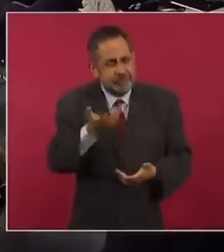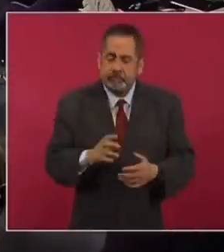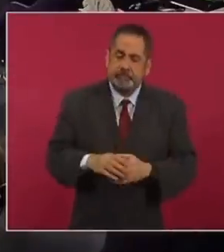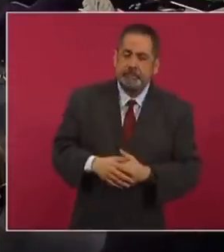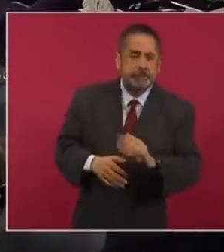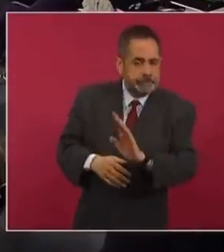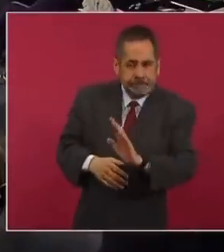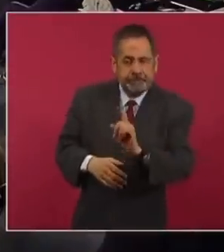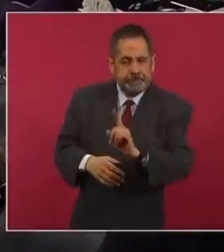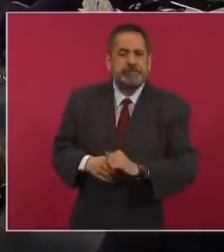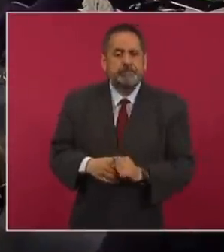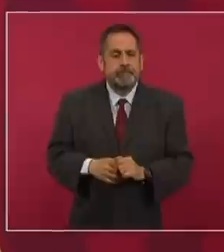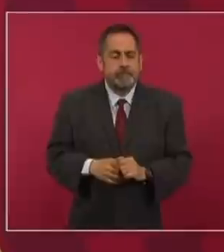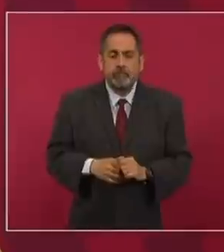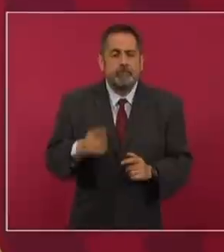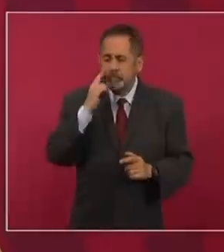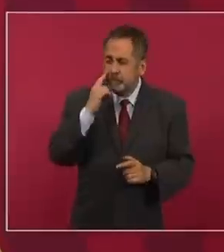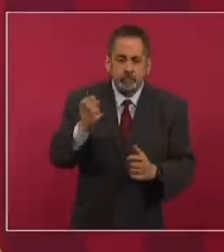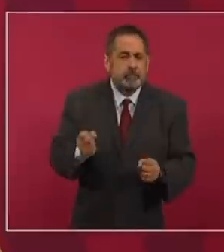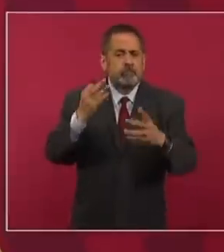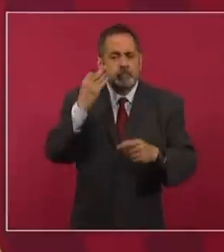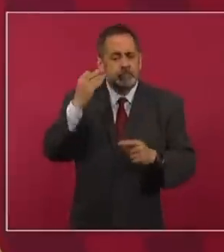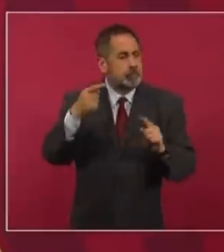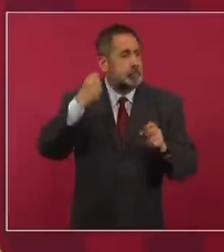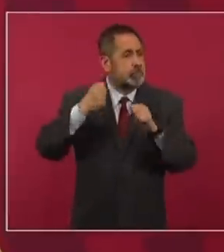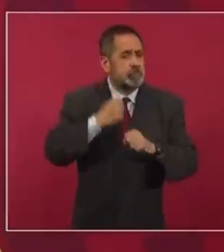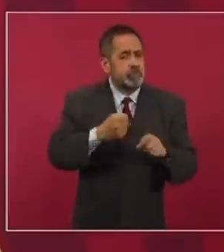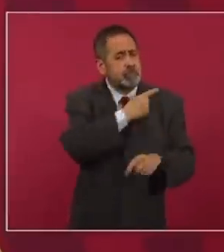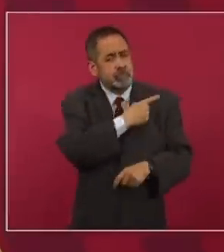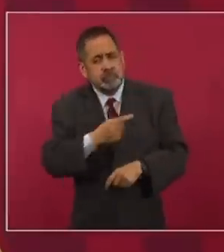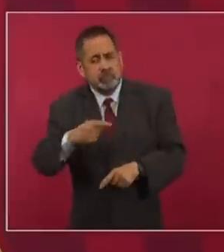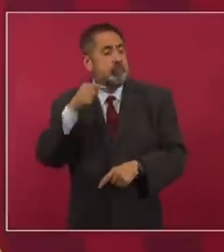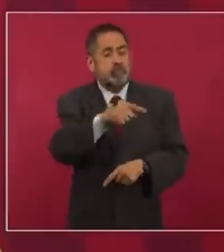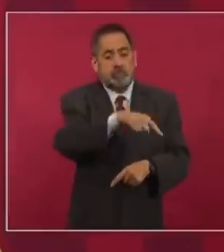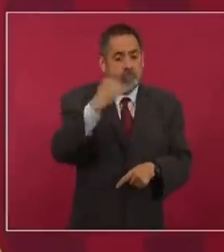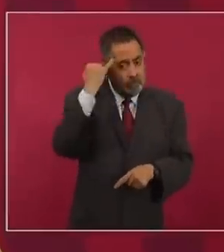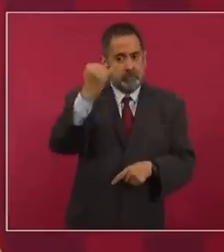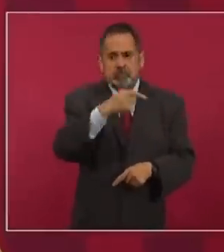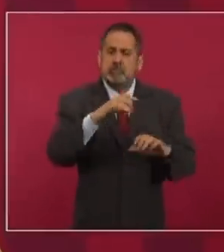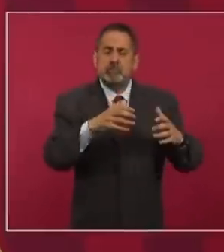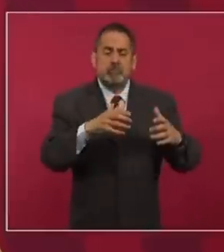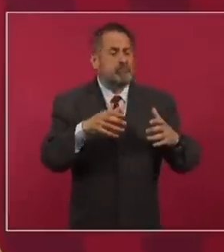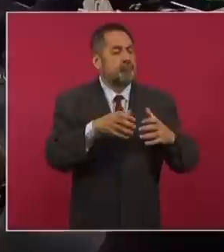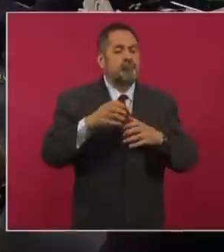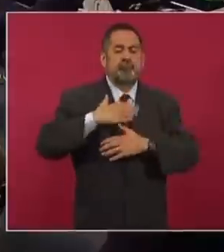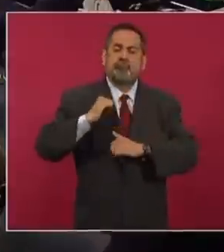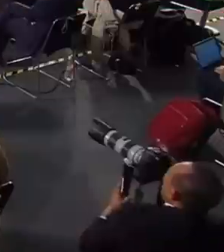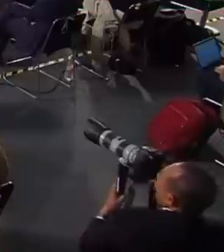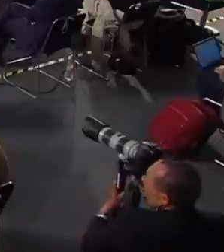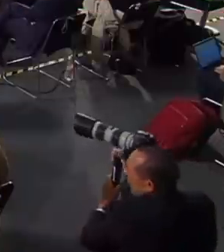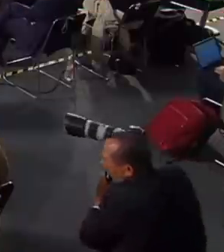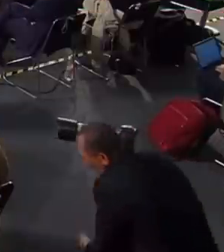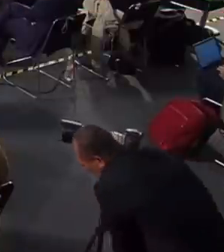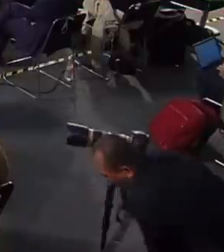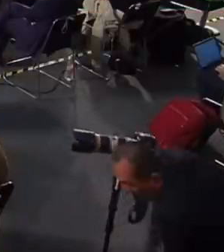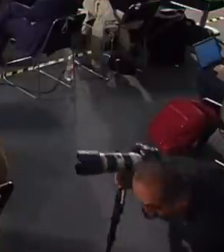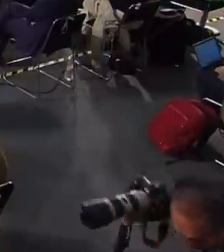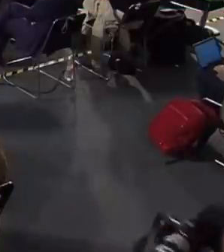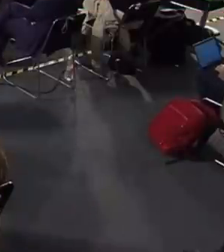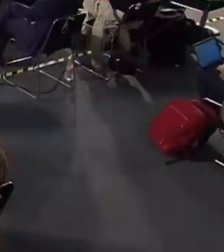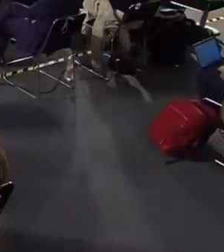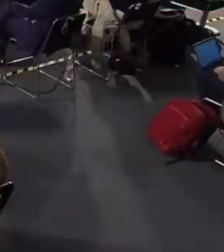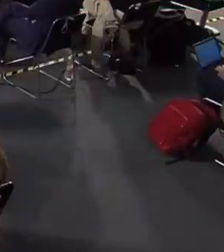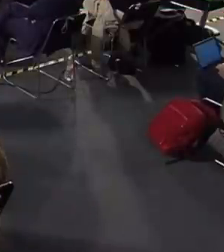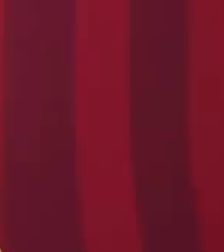Imagínense cuánto tiempo, ¿sí?, con la idea de que los órganos electorales y las